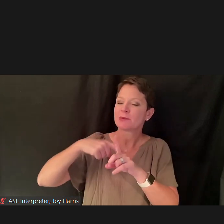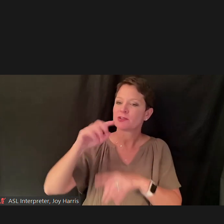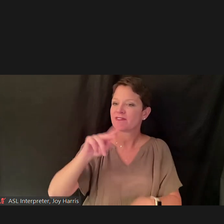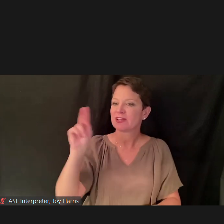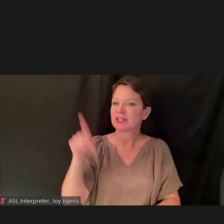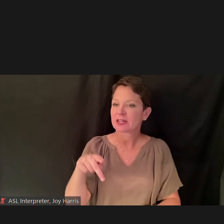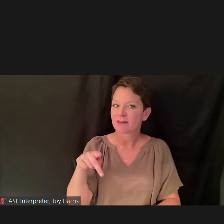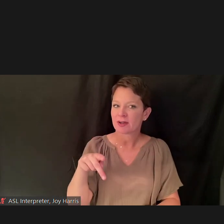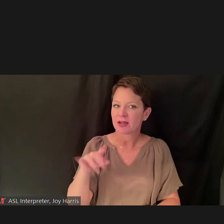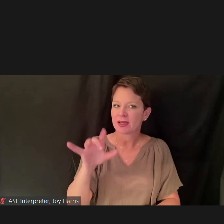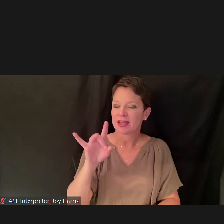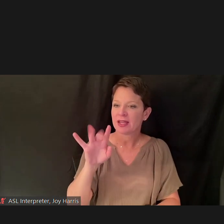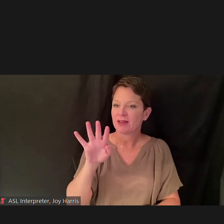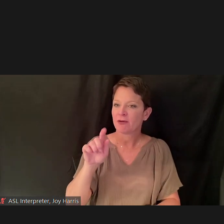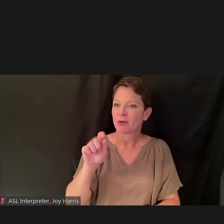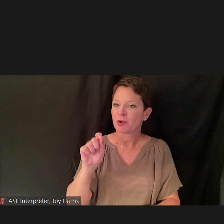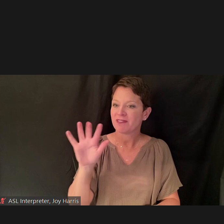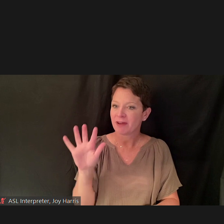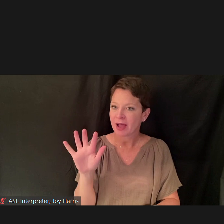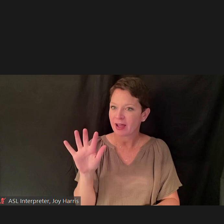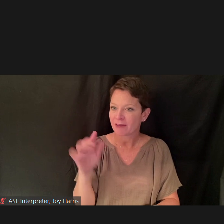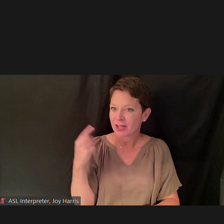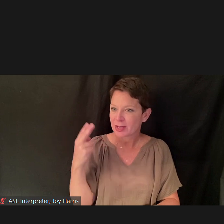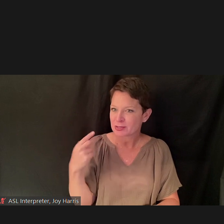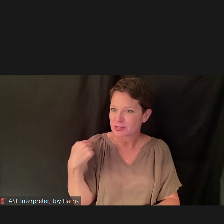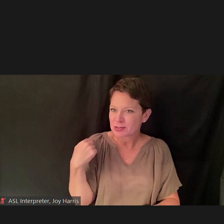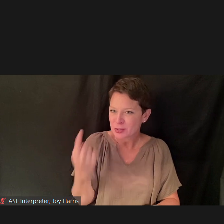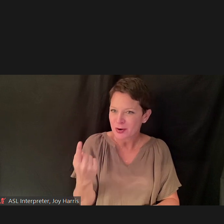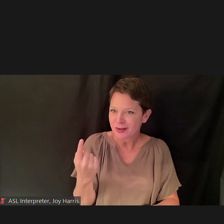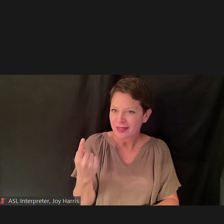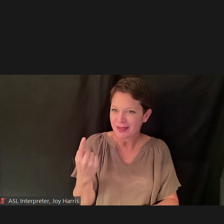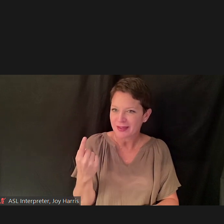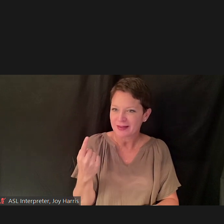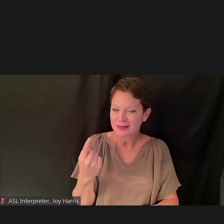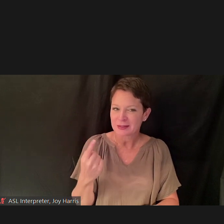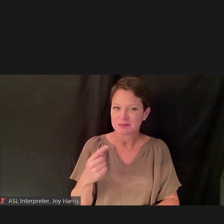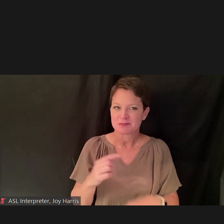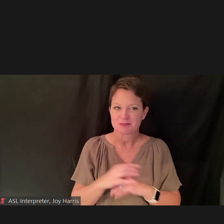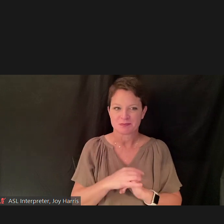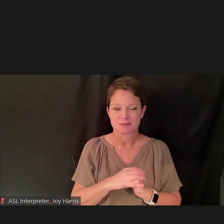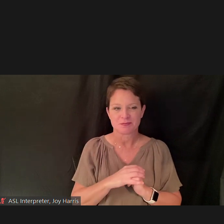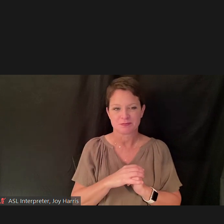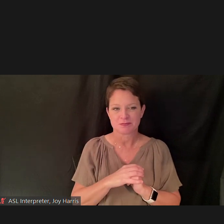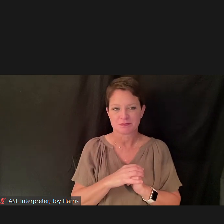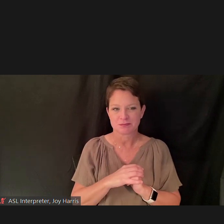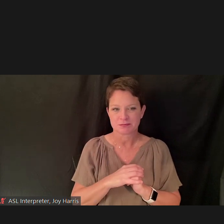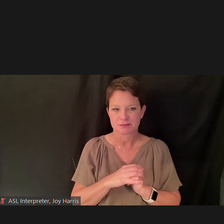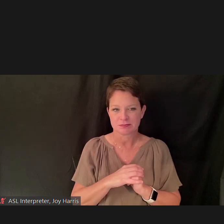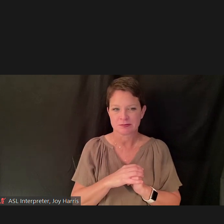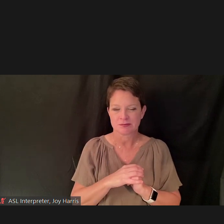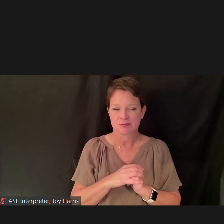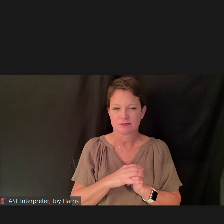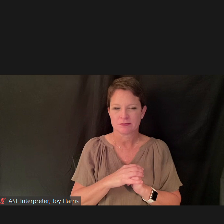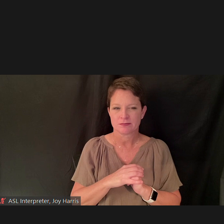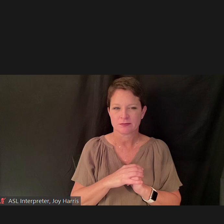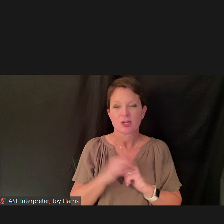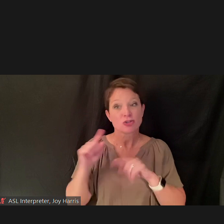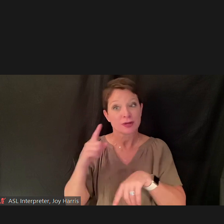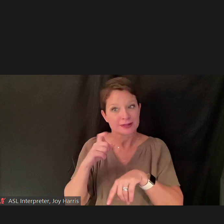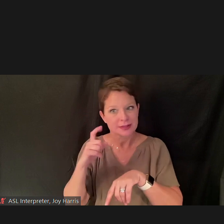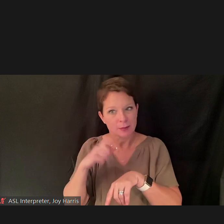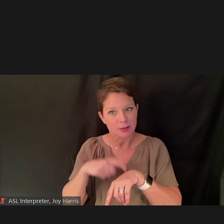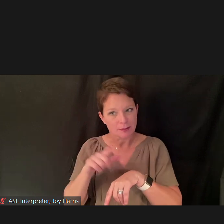La primera columna muestra las temperaturas y temperatura promedio del verano